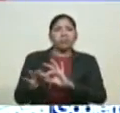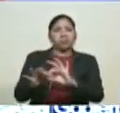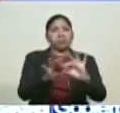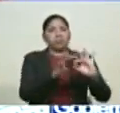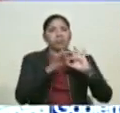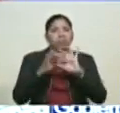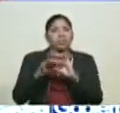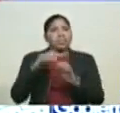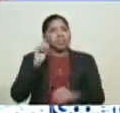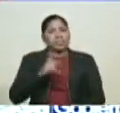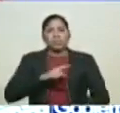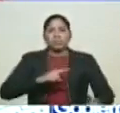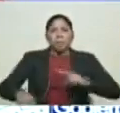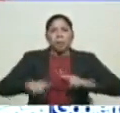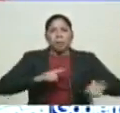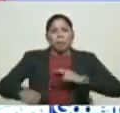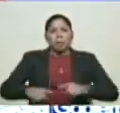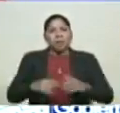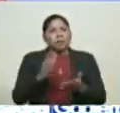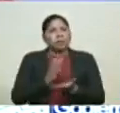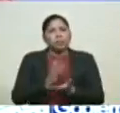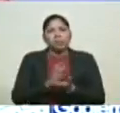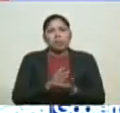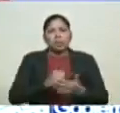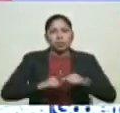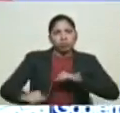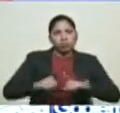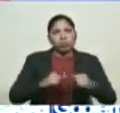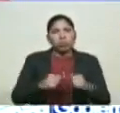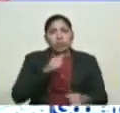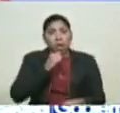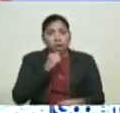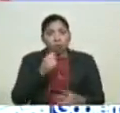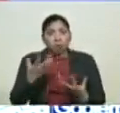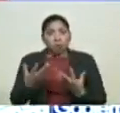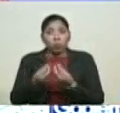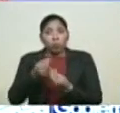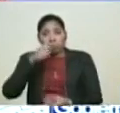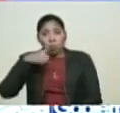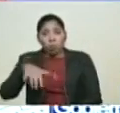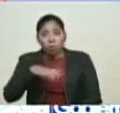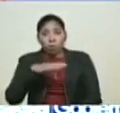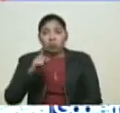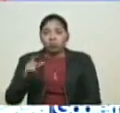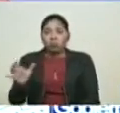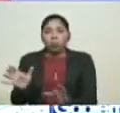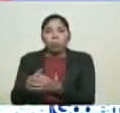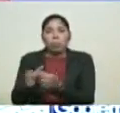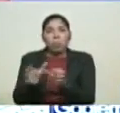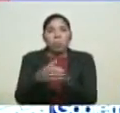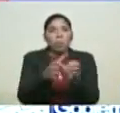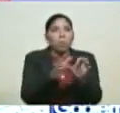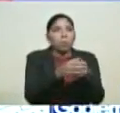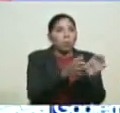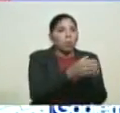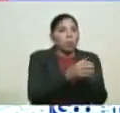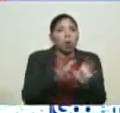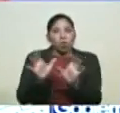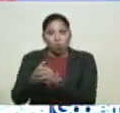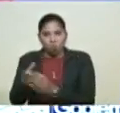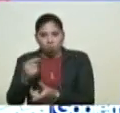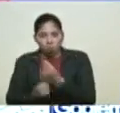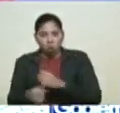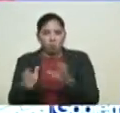acción permanente. ¿Con quién? Con el pueblo, con sus sectores organizados, con los sectores económicos, con los